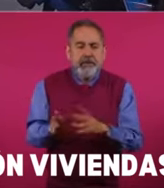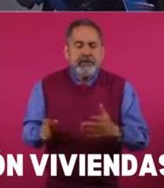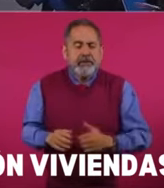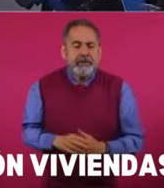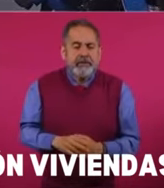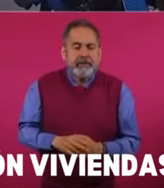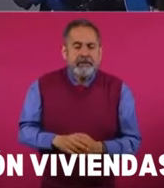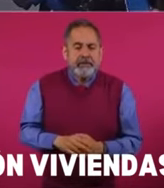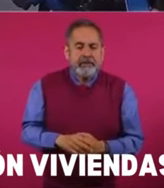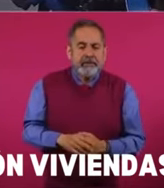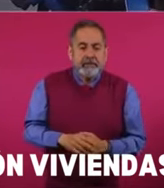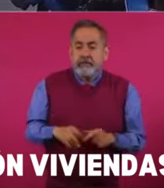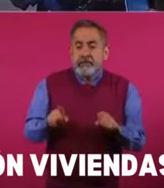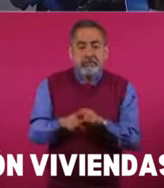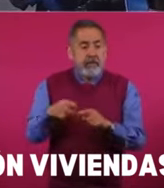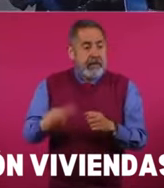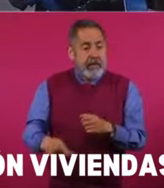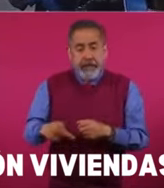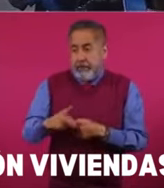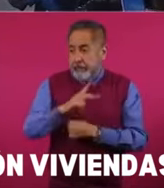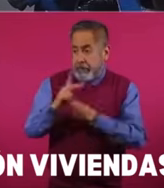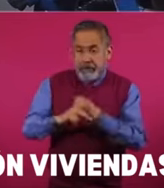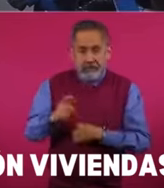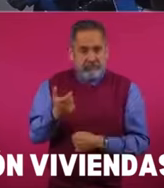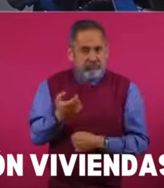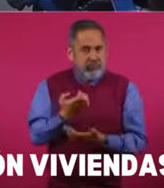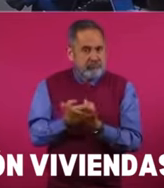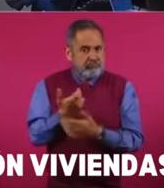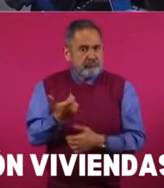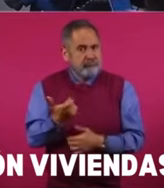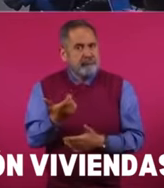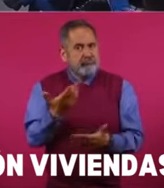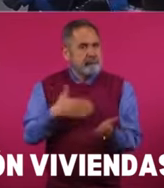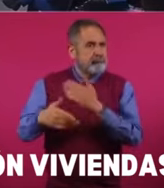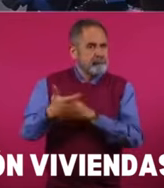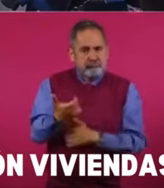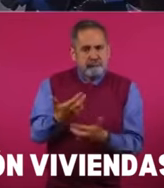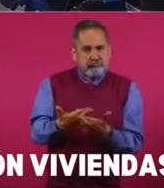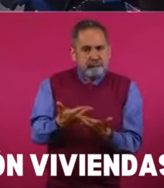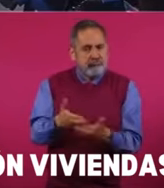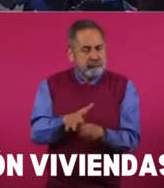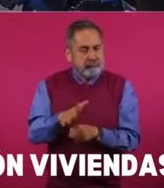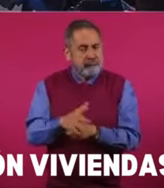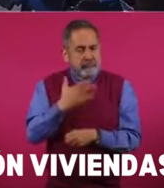Como le ha ido muy bien al país económicamente,